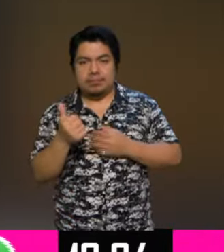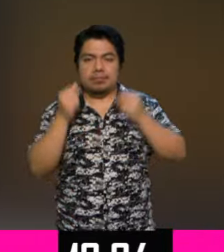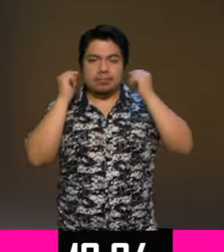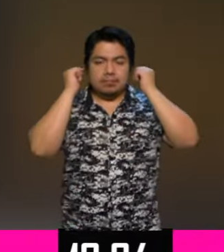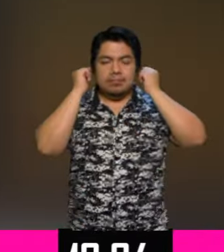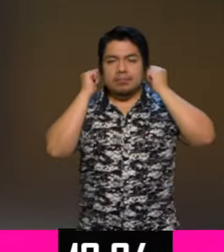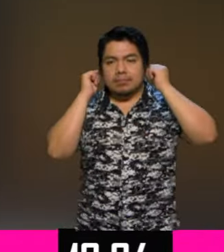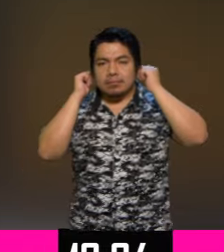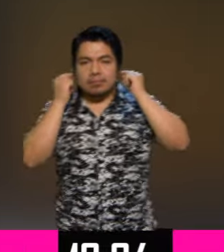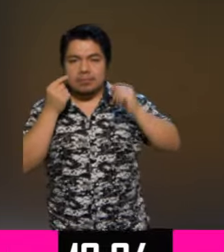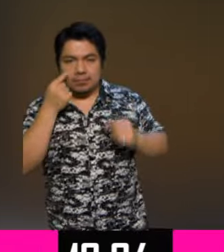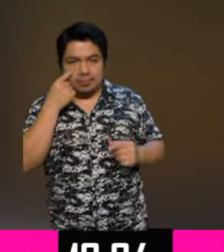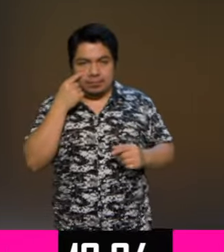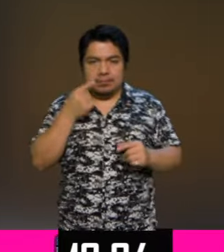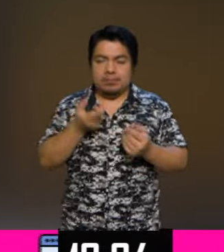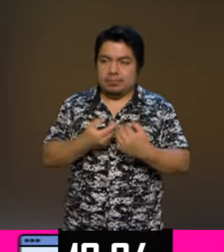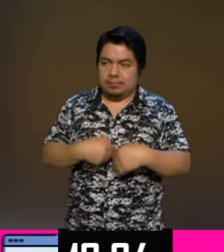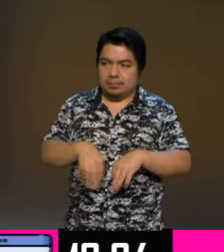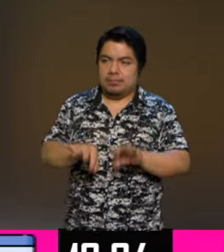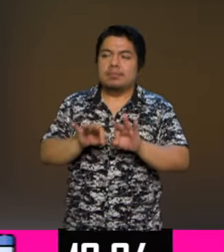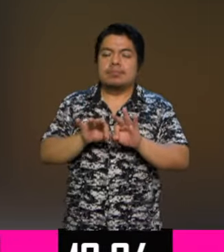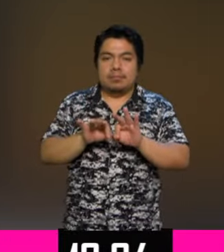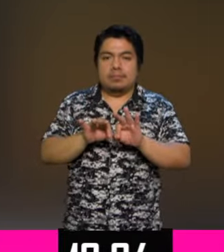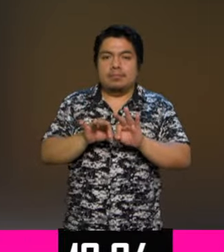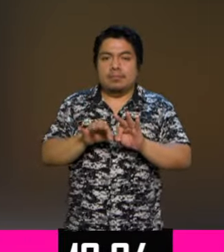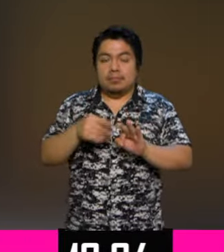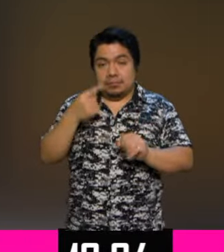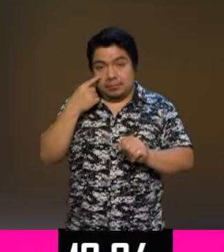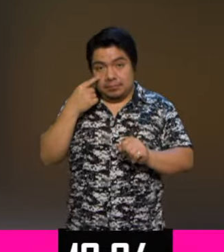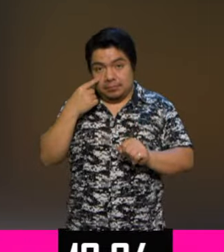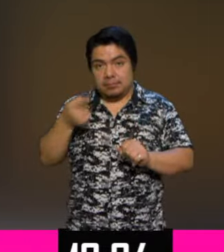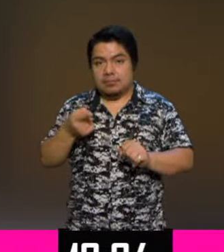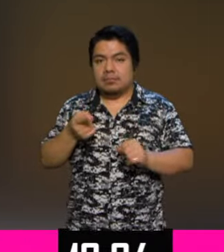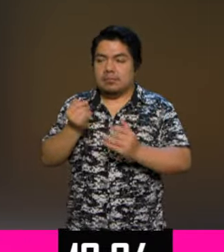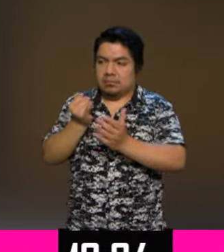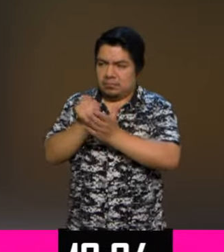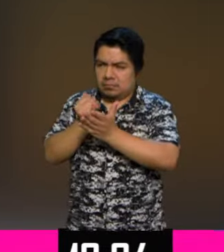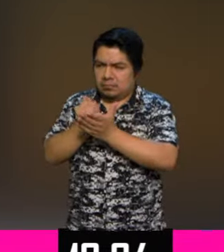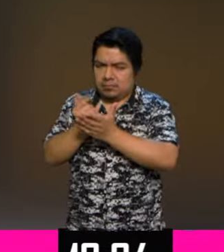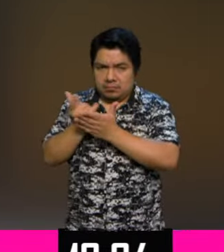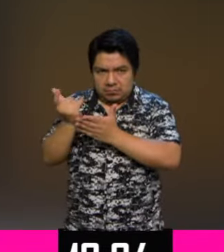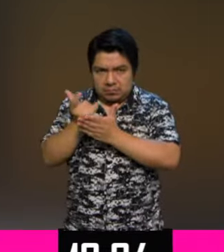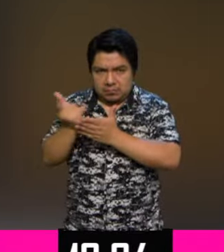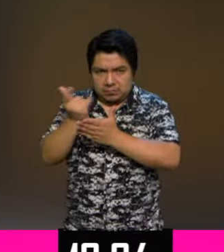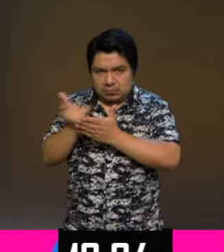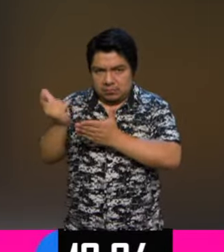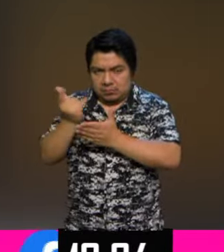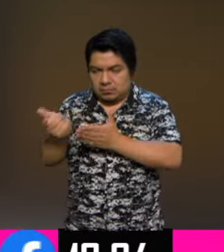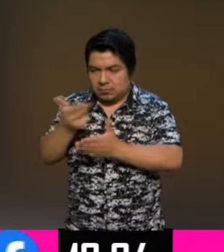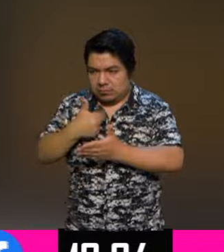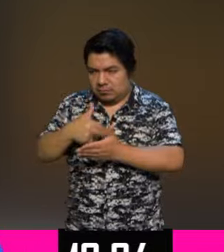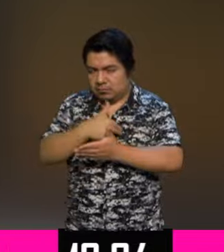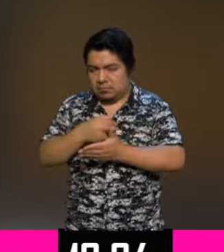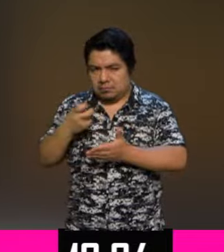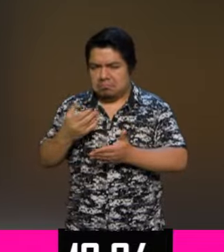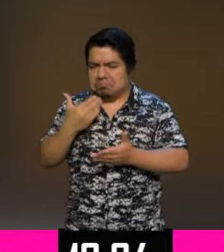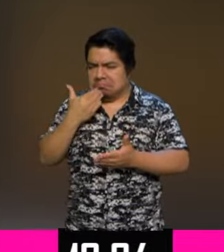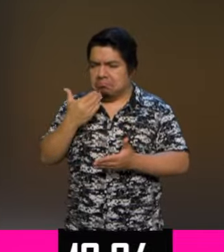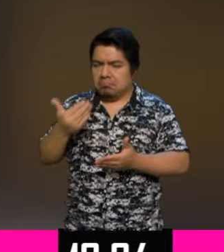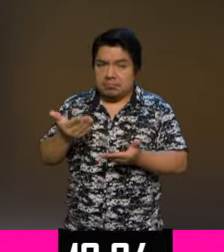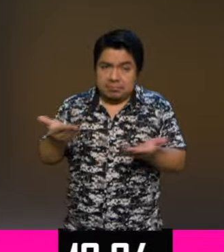algo muy importante. La todos los pagamos. Aprovechemos, ese subsidio lo estamos pagando sí, nosotros. Es que es gratis, y qué que bueno pagando. Que sea para eso. Sí, ay, y